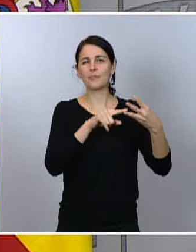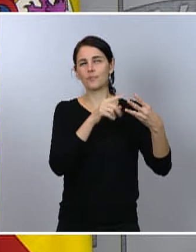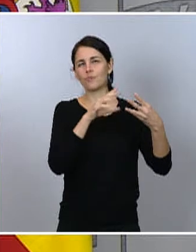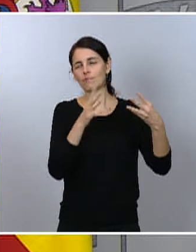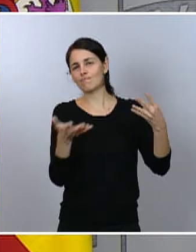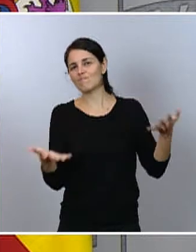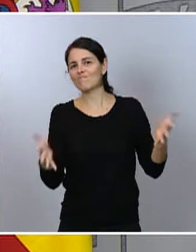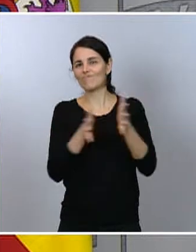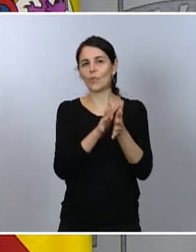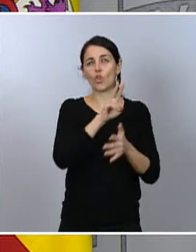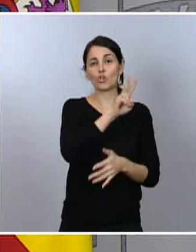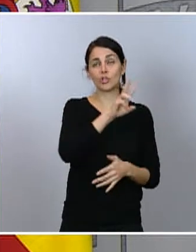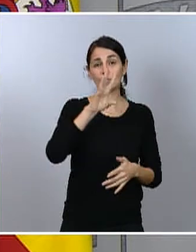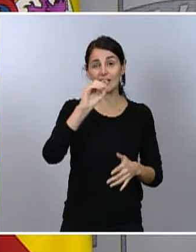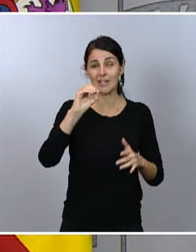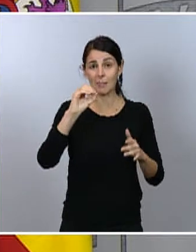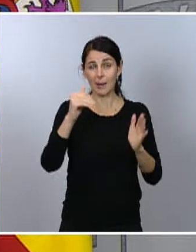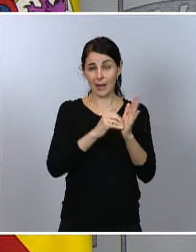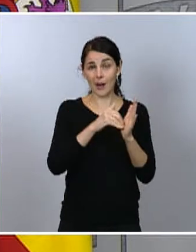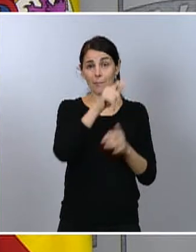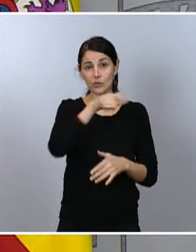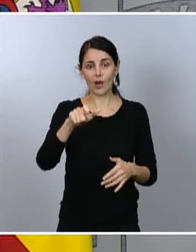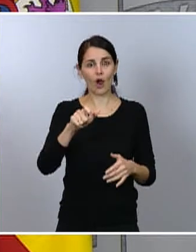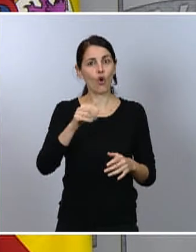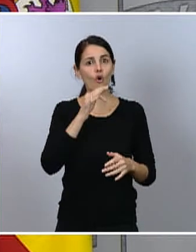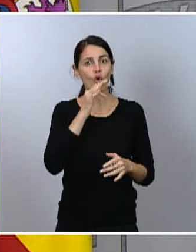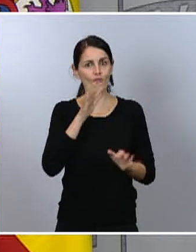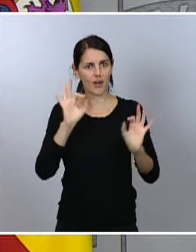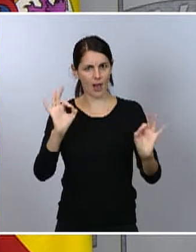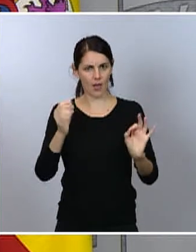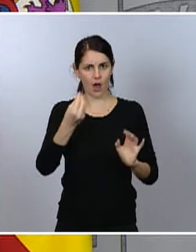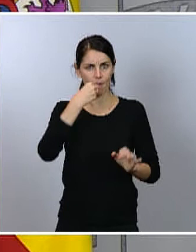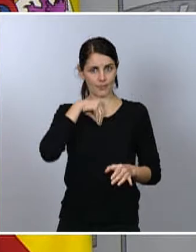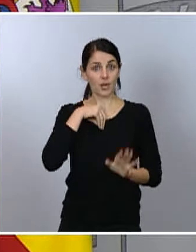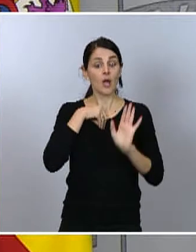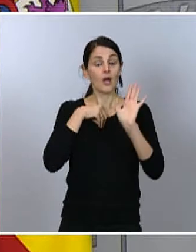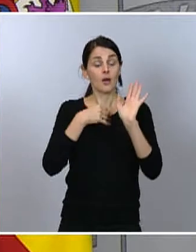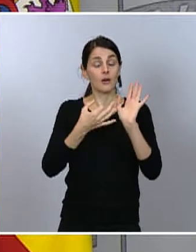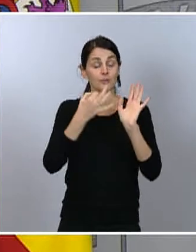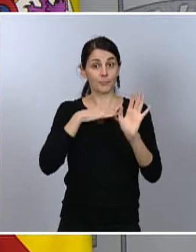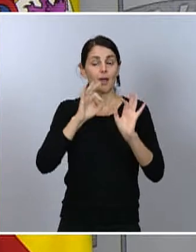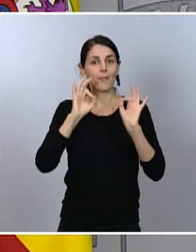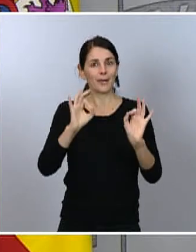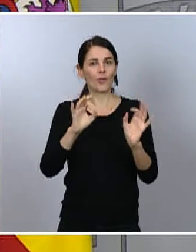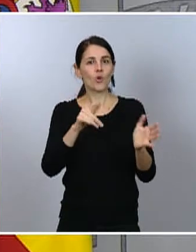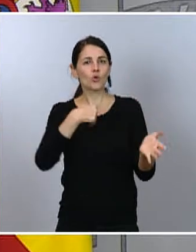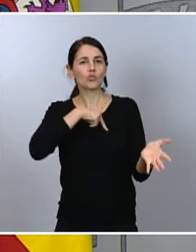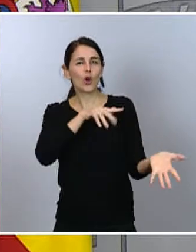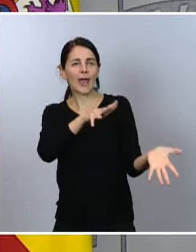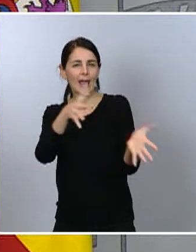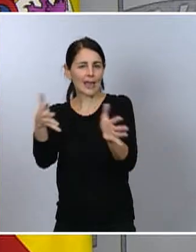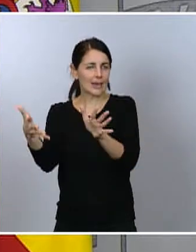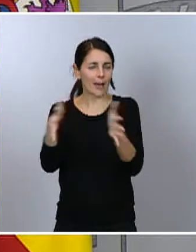casos confirmados y se estimaba por los datos del estudio de seroprevalencia que se habían infectado